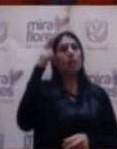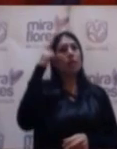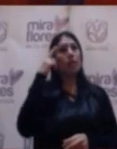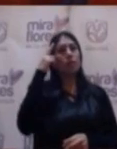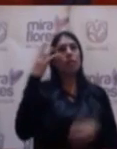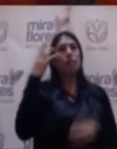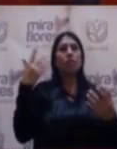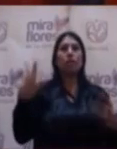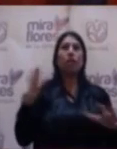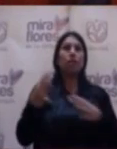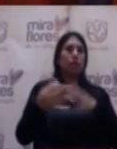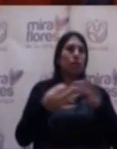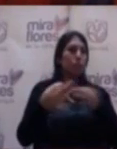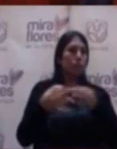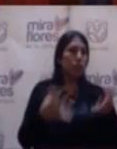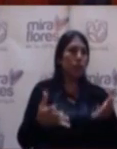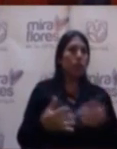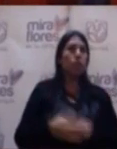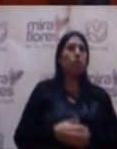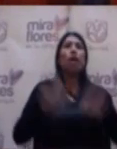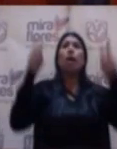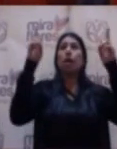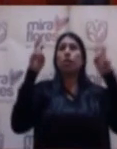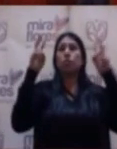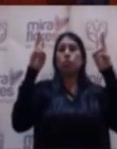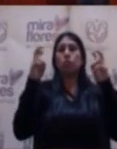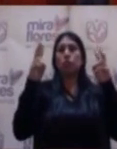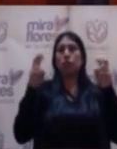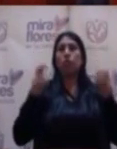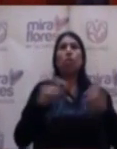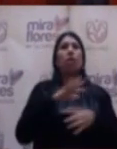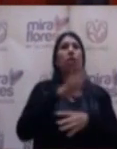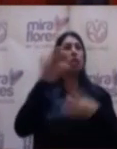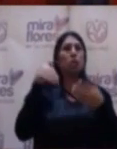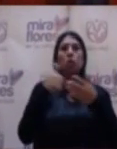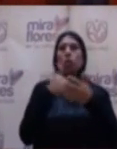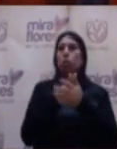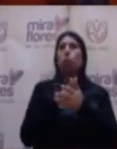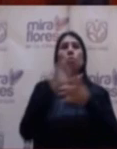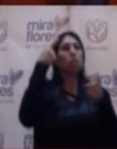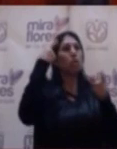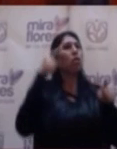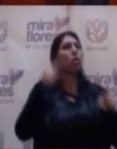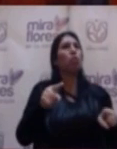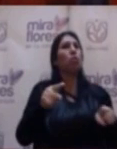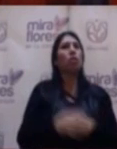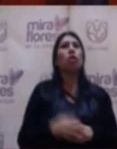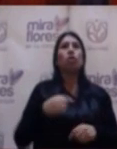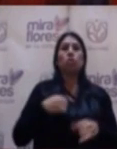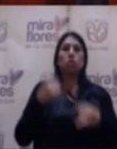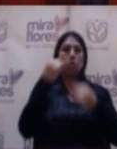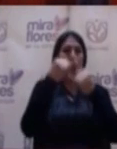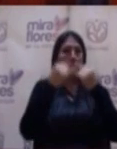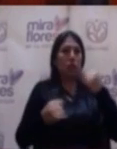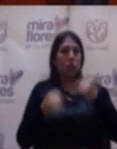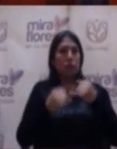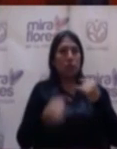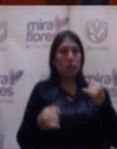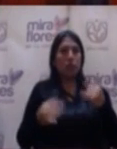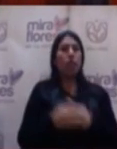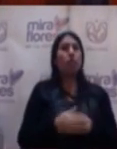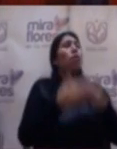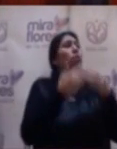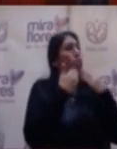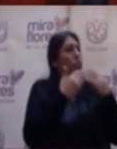expuestas y hay un tema de unanimidad. Quiero finalizar la sesión diciéndole